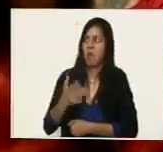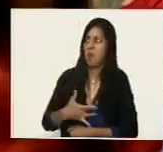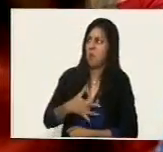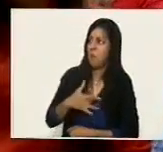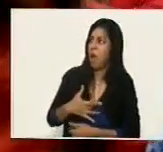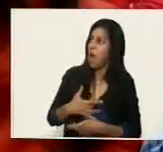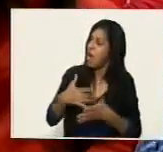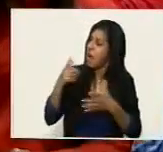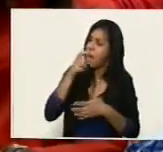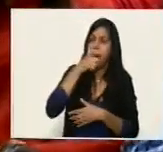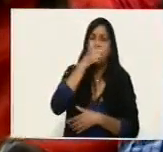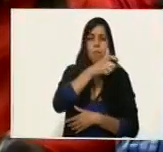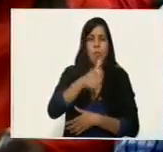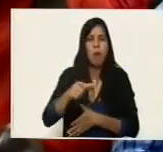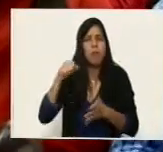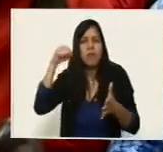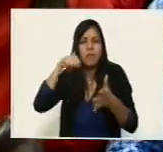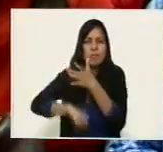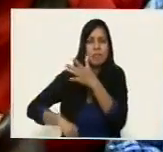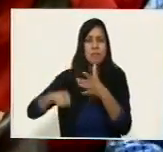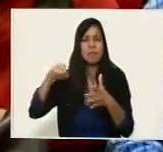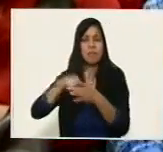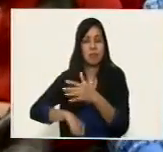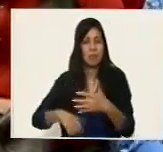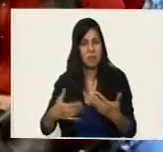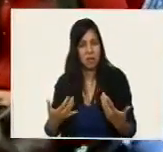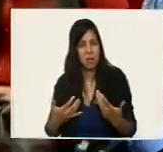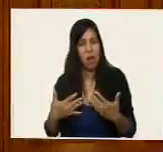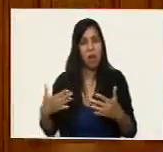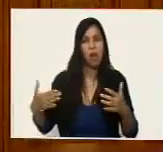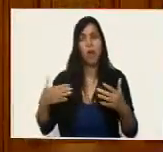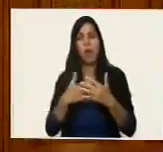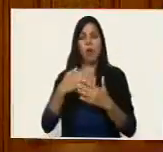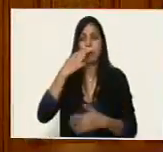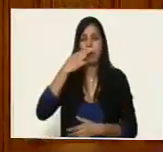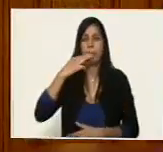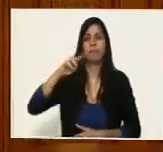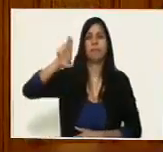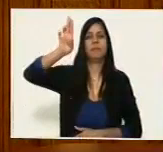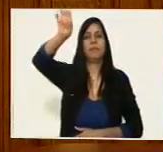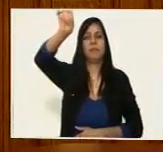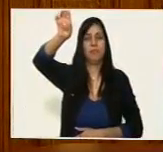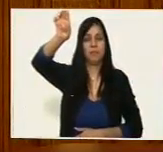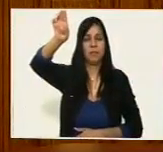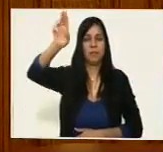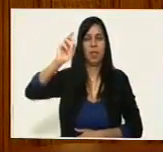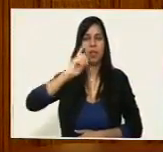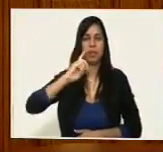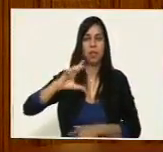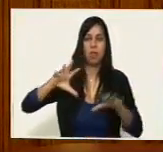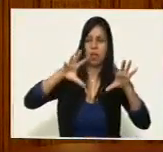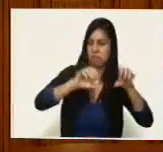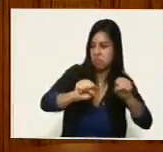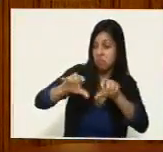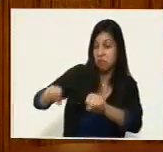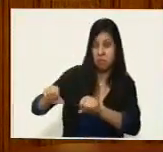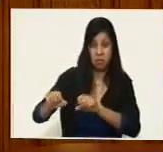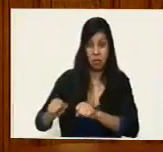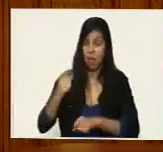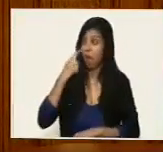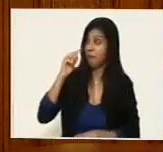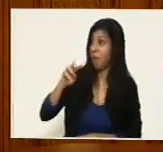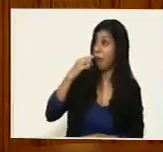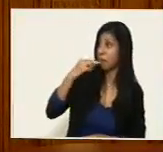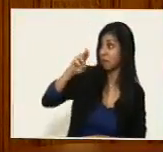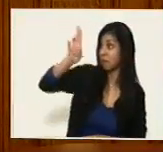se creció en la lucha antifascista contra Hitler y contra una concepción hegemónica. Hoy tenemos un Hitler